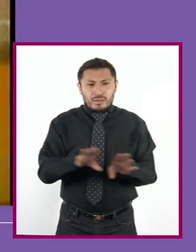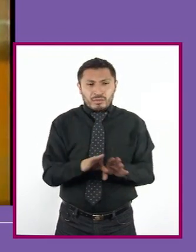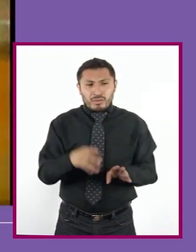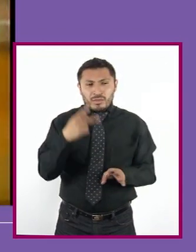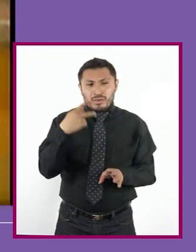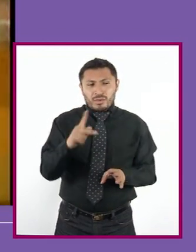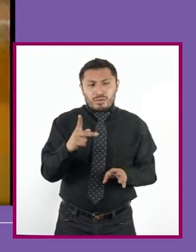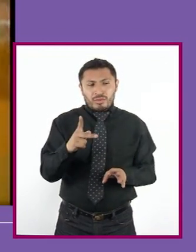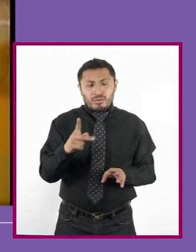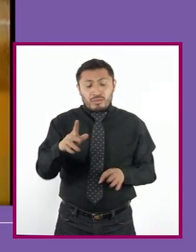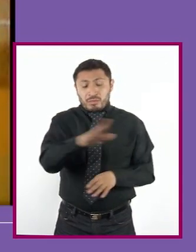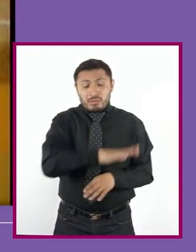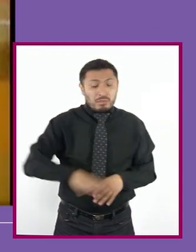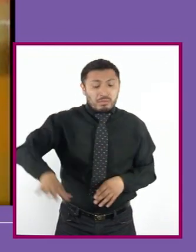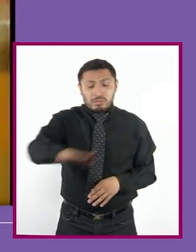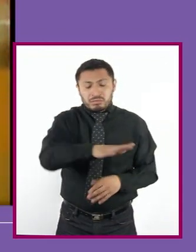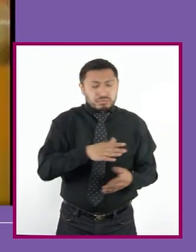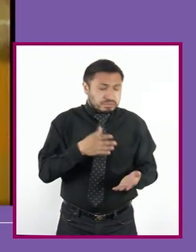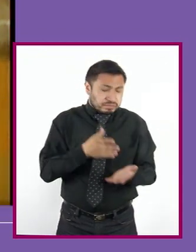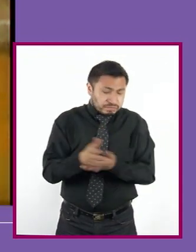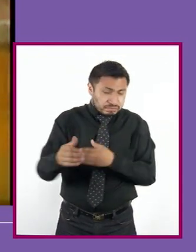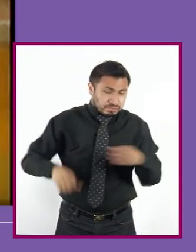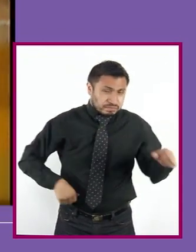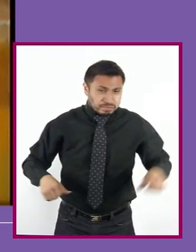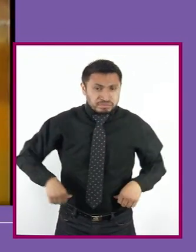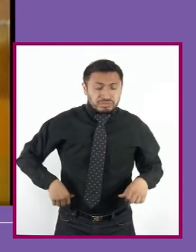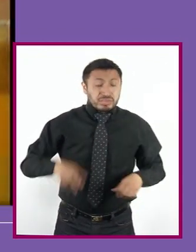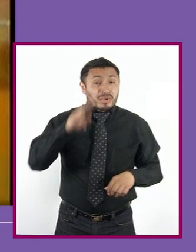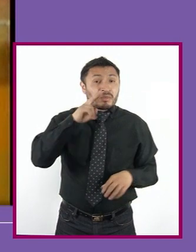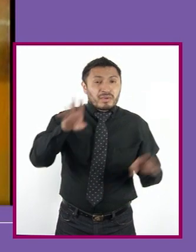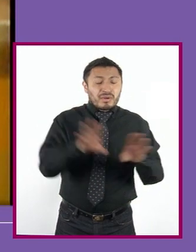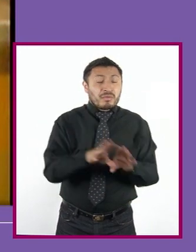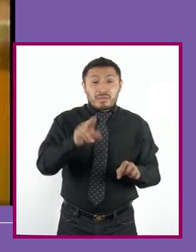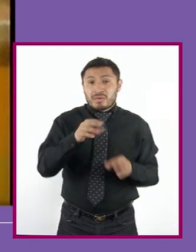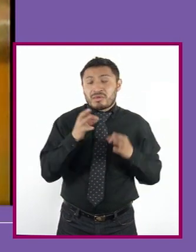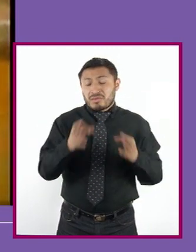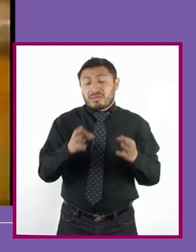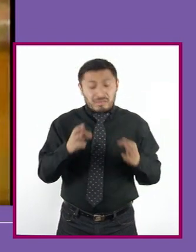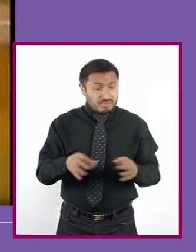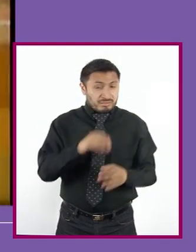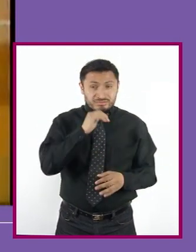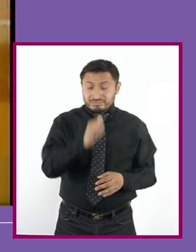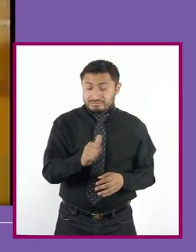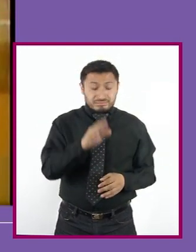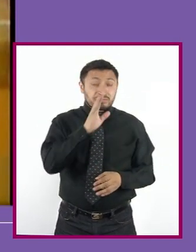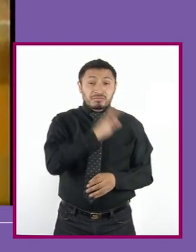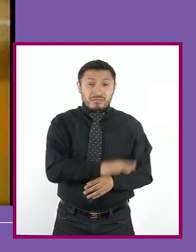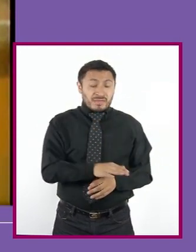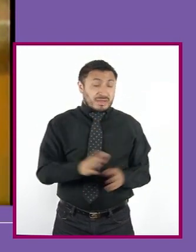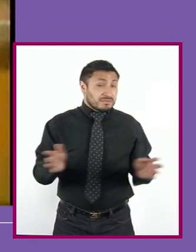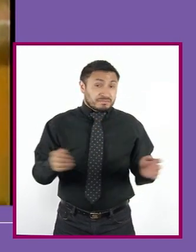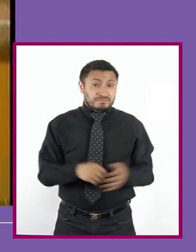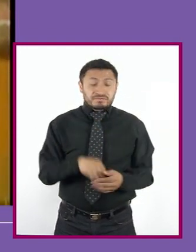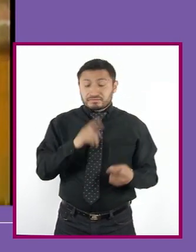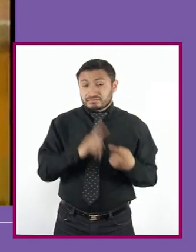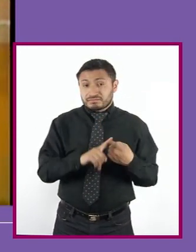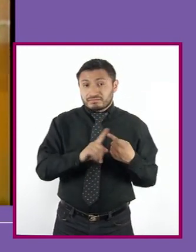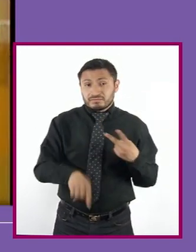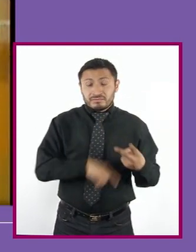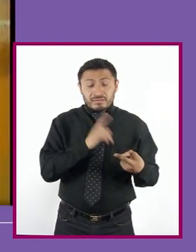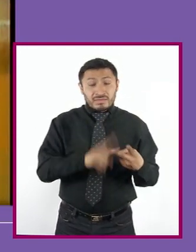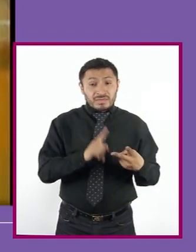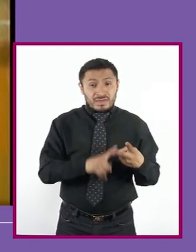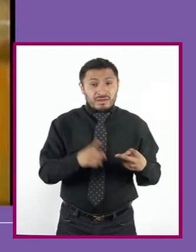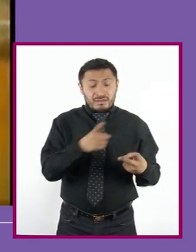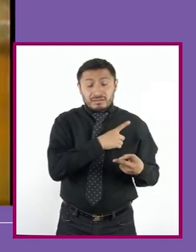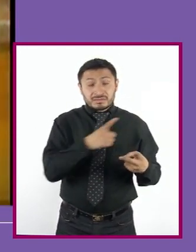su espacio de acción y se verán menos tentados a cometer tropelías. Esta es la primera cuestión. Una segunda tiene